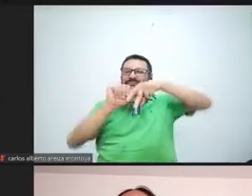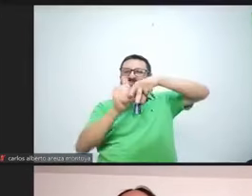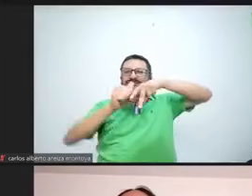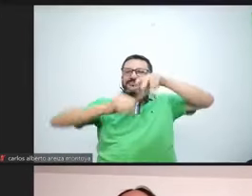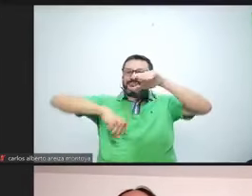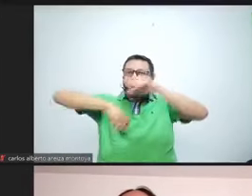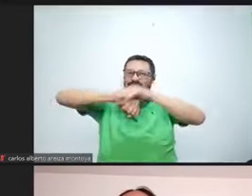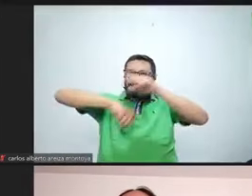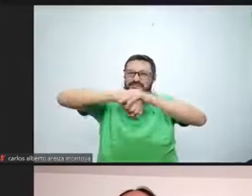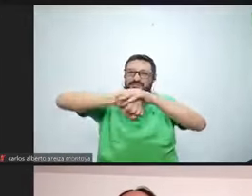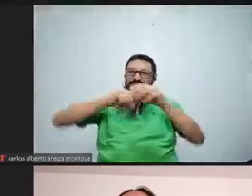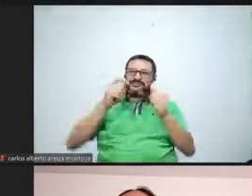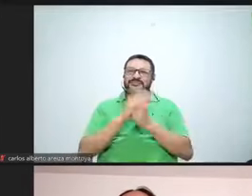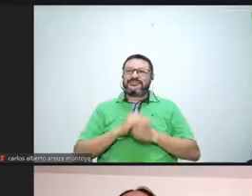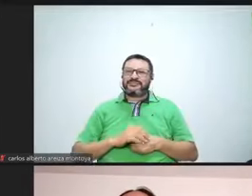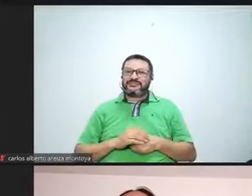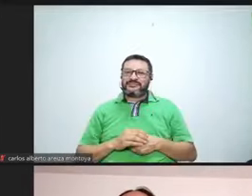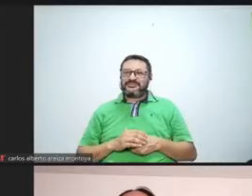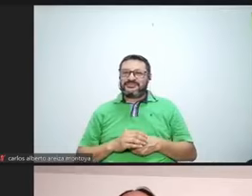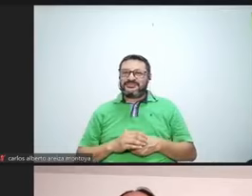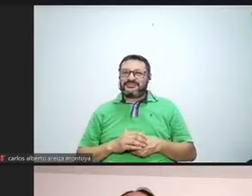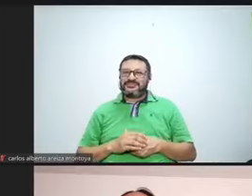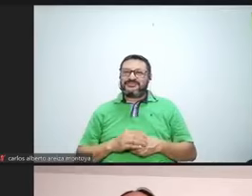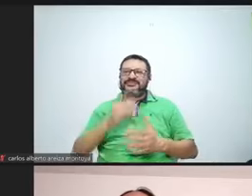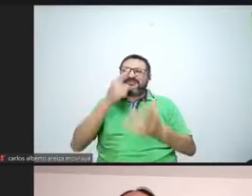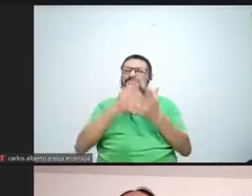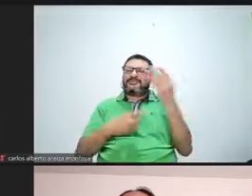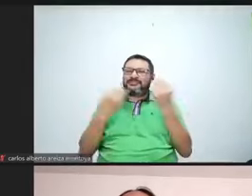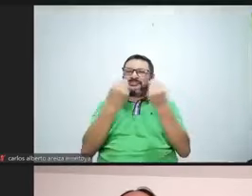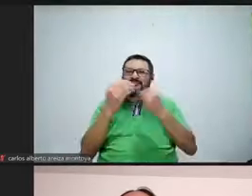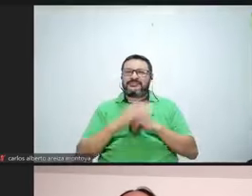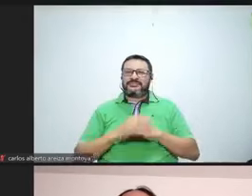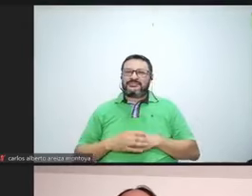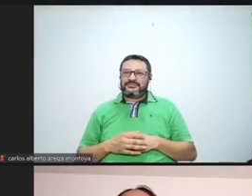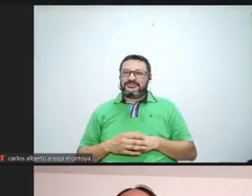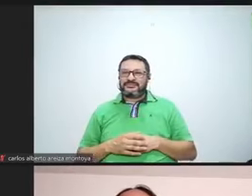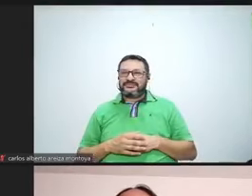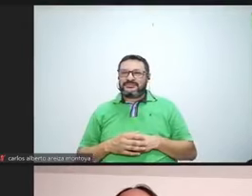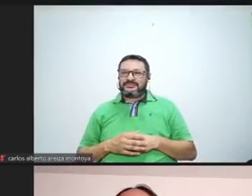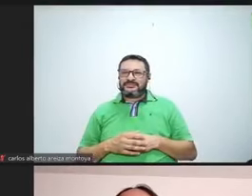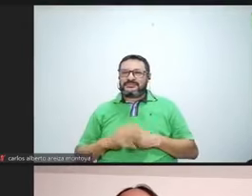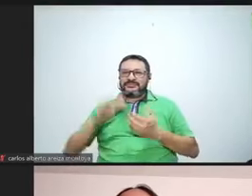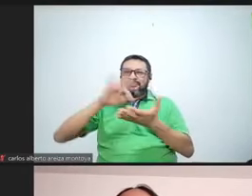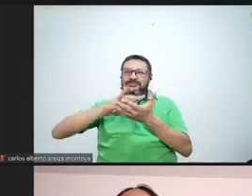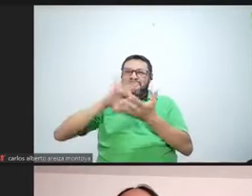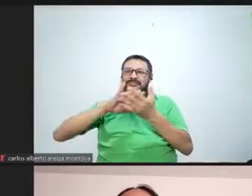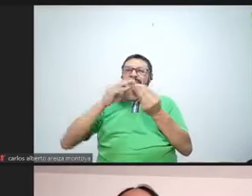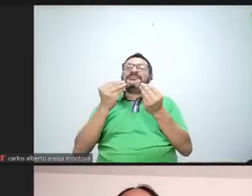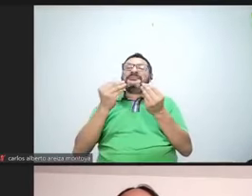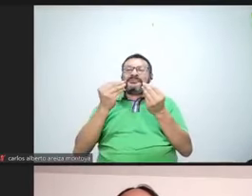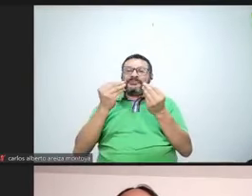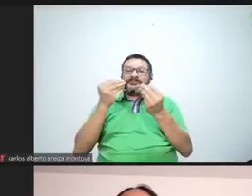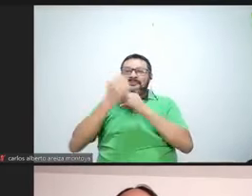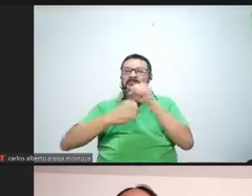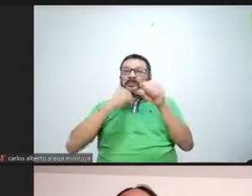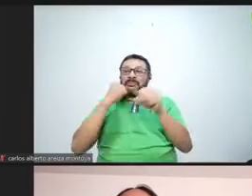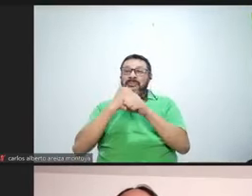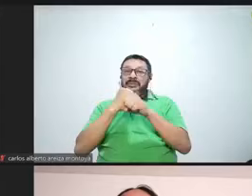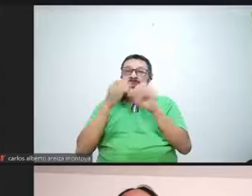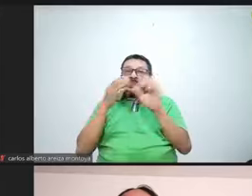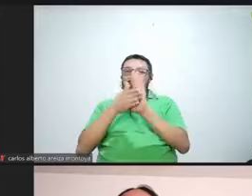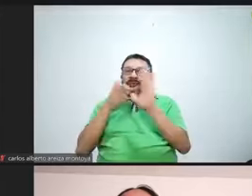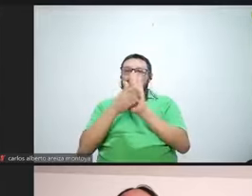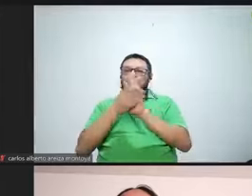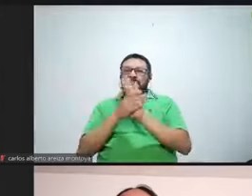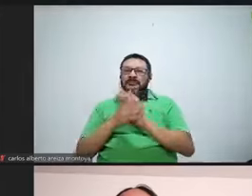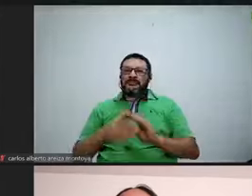también en a qué se dedican y temas. Por aquí ha pasado mucho, y pues le cuento a Gina que por acá